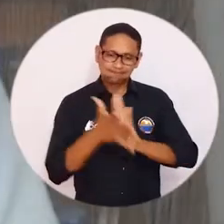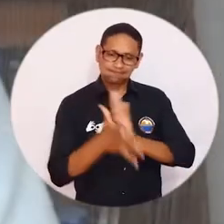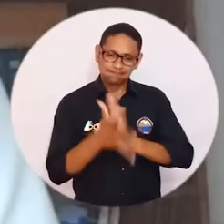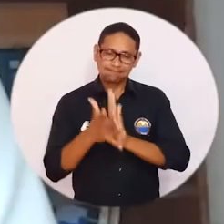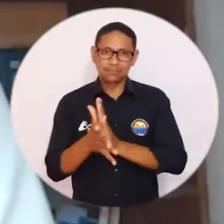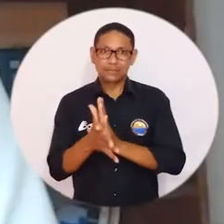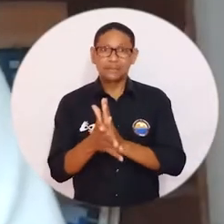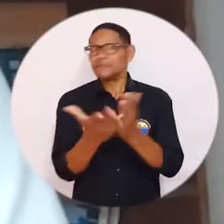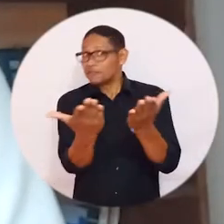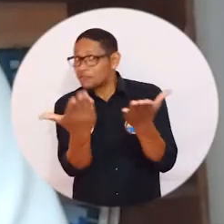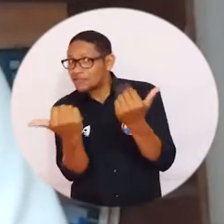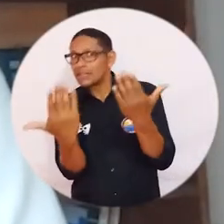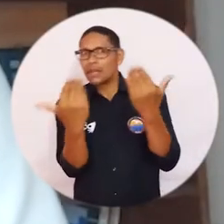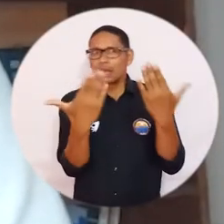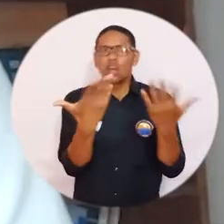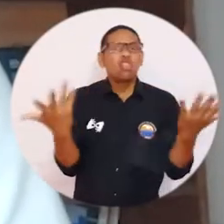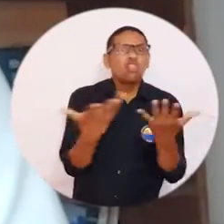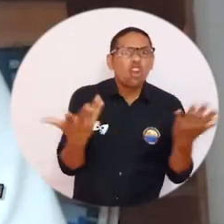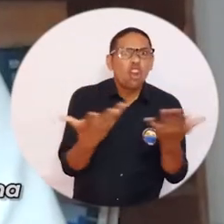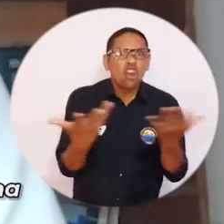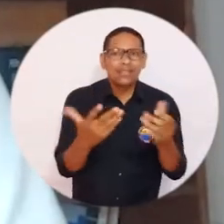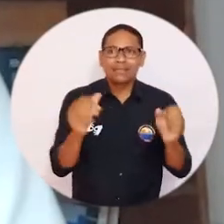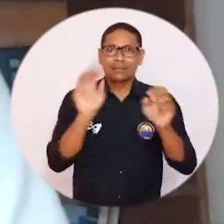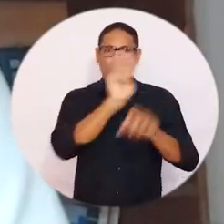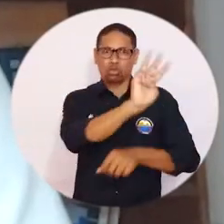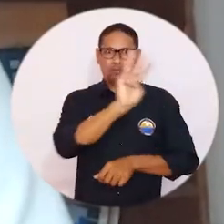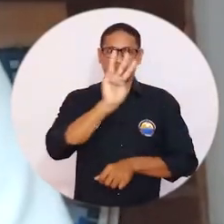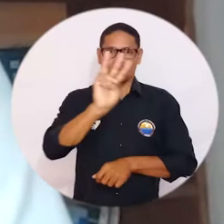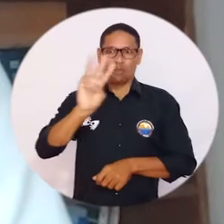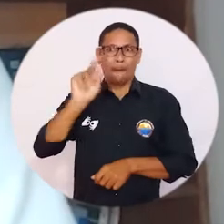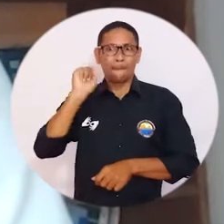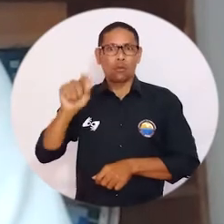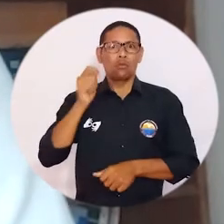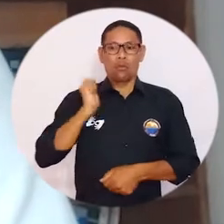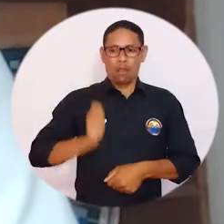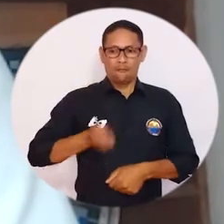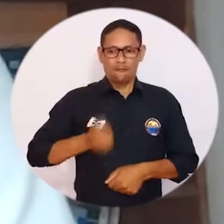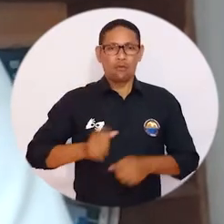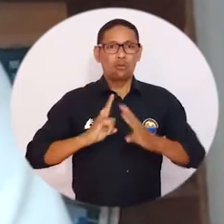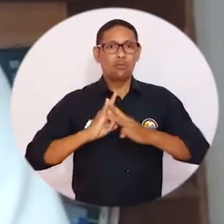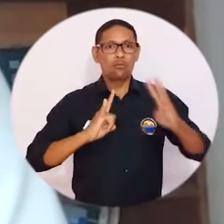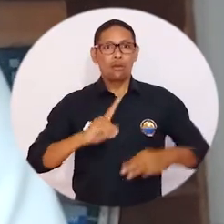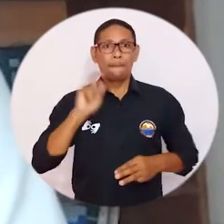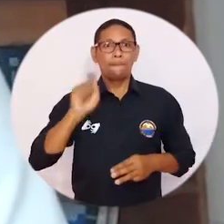Hago la invitación a que nos visiten en nuestra página web